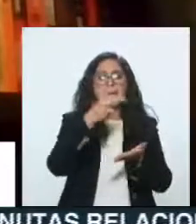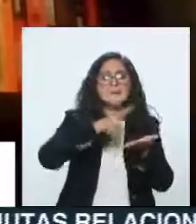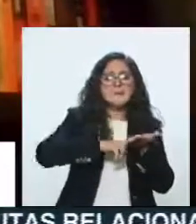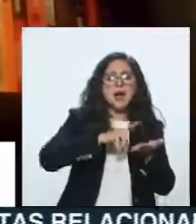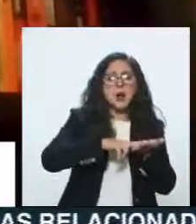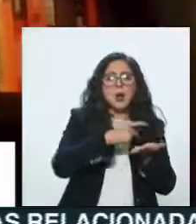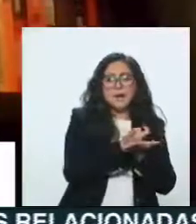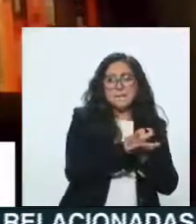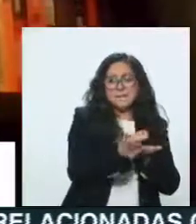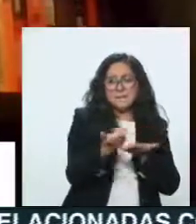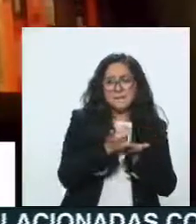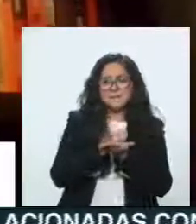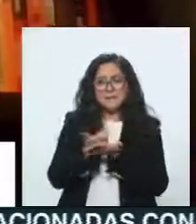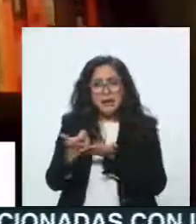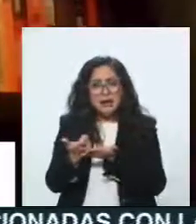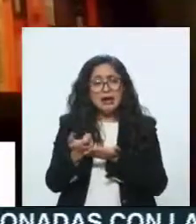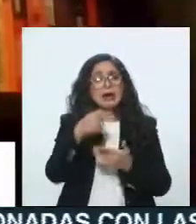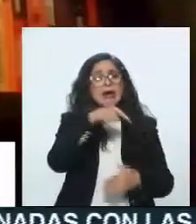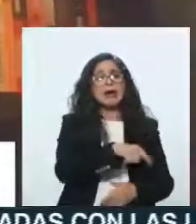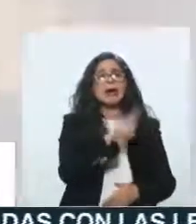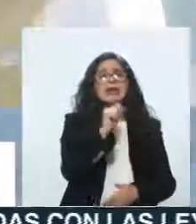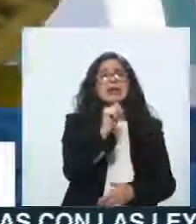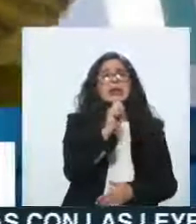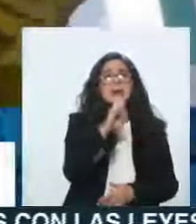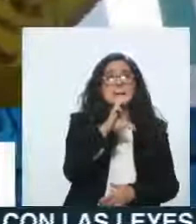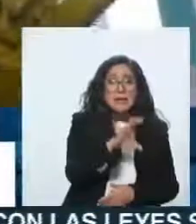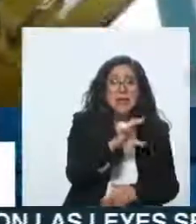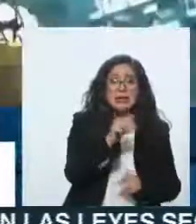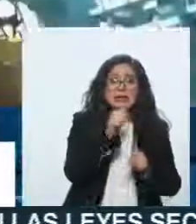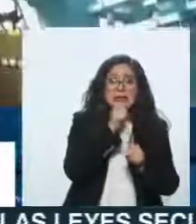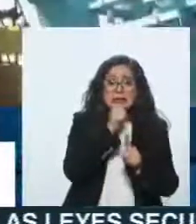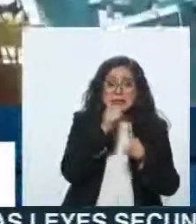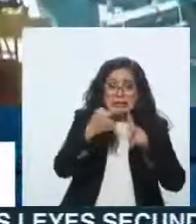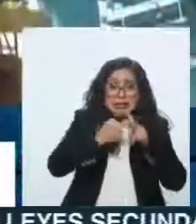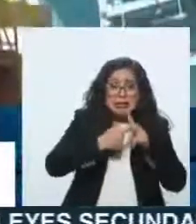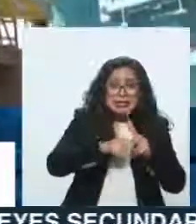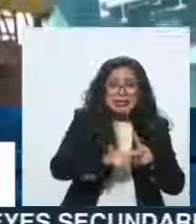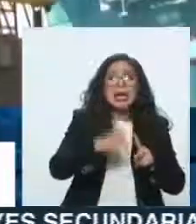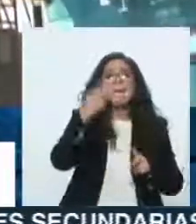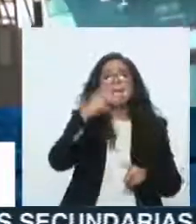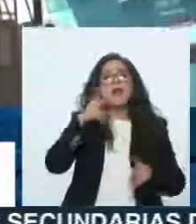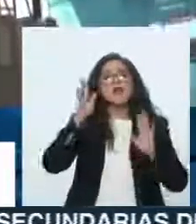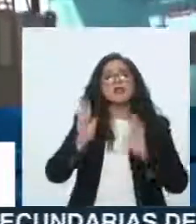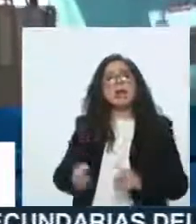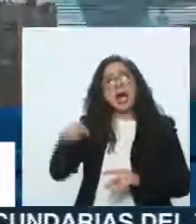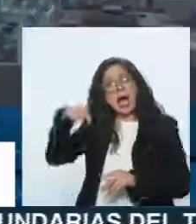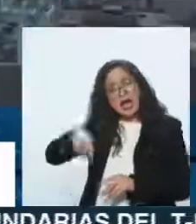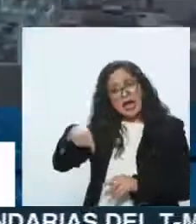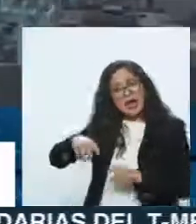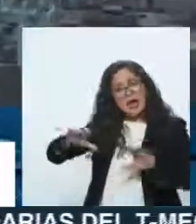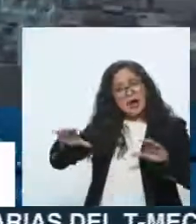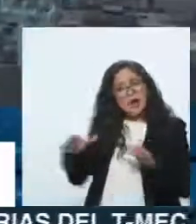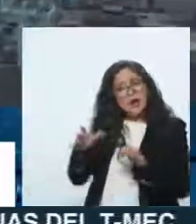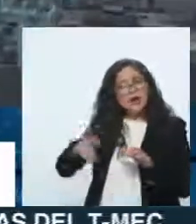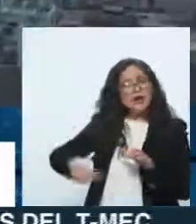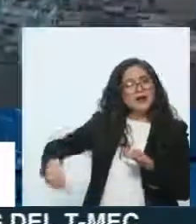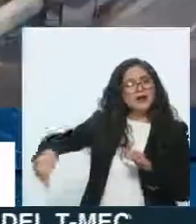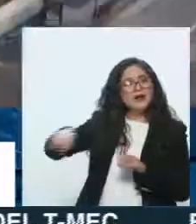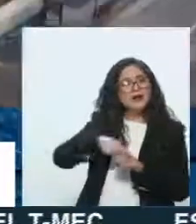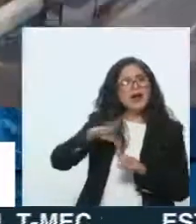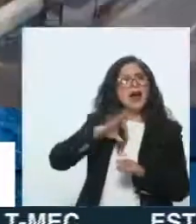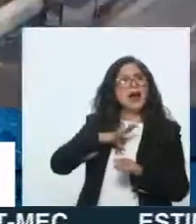ese sentido, el tratado, aún sin entrar en vigor, ya tuvo efectos, particularmente en términos de la democracia sindical, que digamos